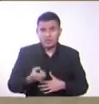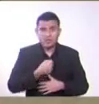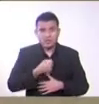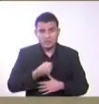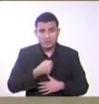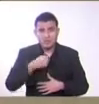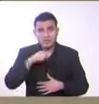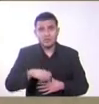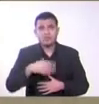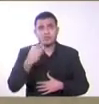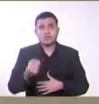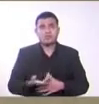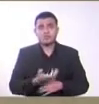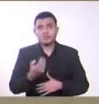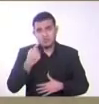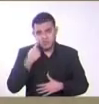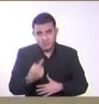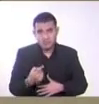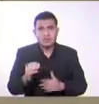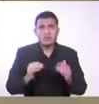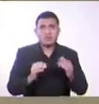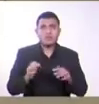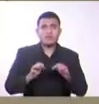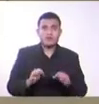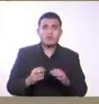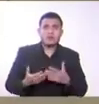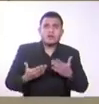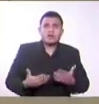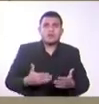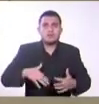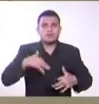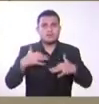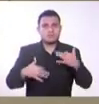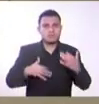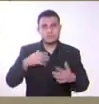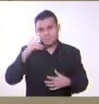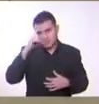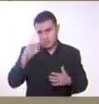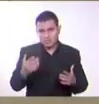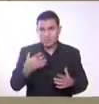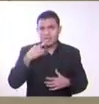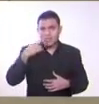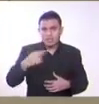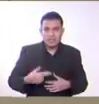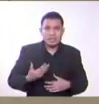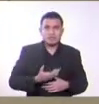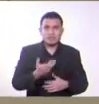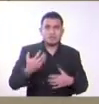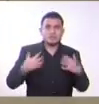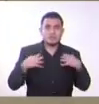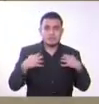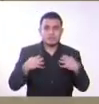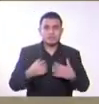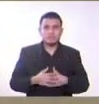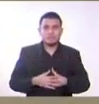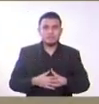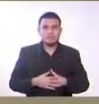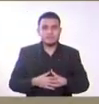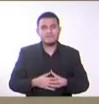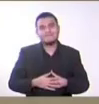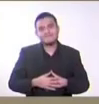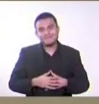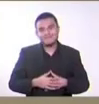este día hemos visto, y también a fortalecer nuestro sentido crítico en la realidad en la que estamos viviendo. Con esto,